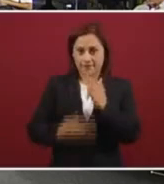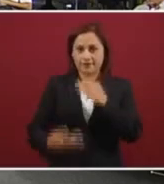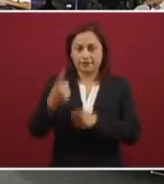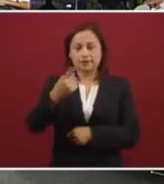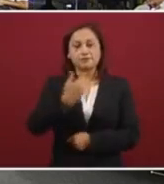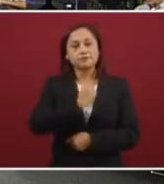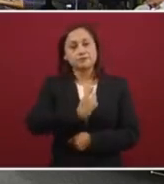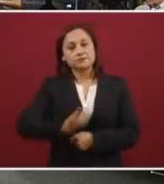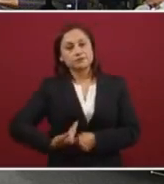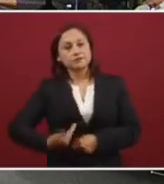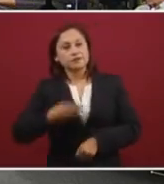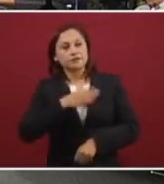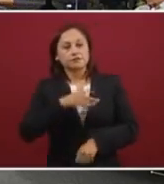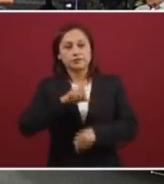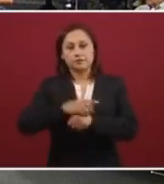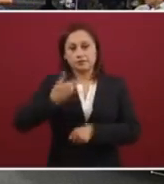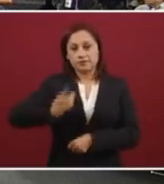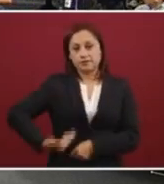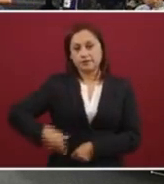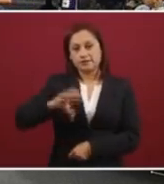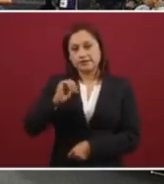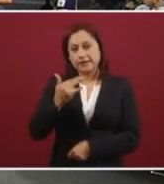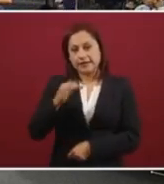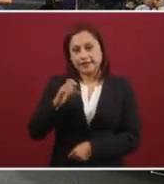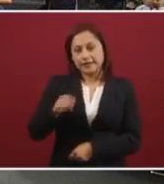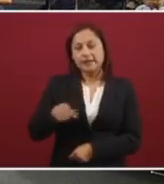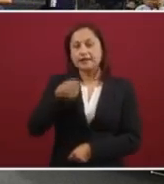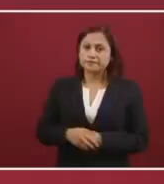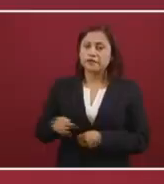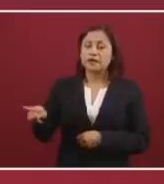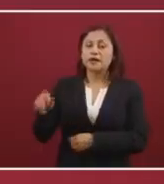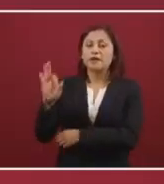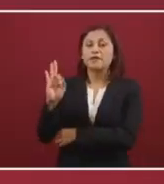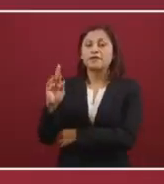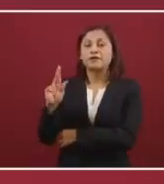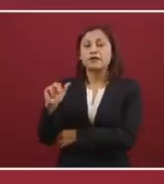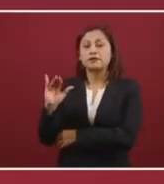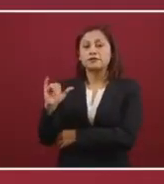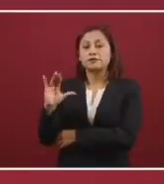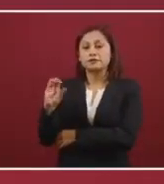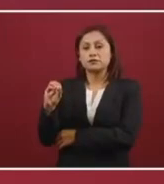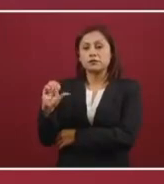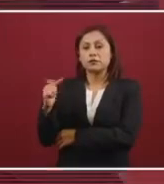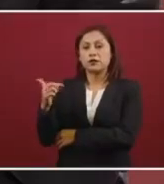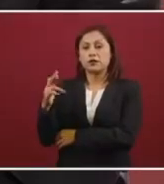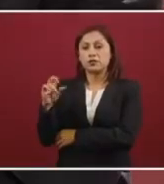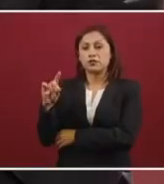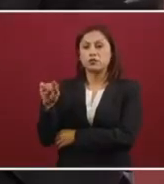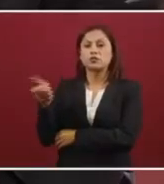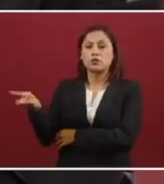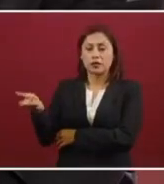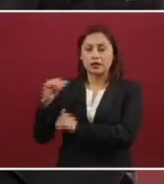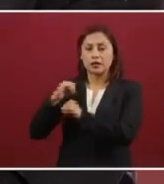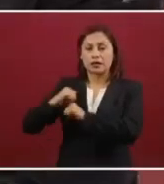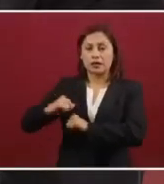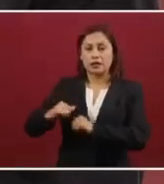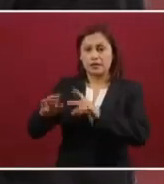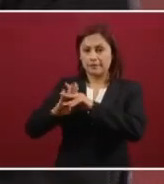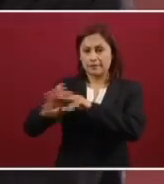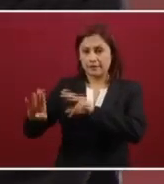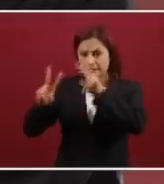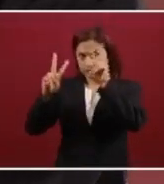vivienda va. El presidente enfatizó que en cuanto al tema de las redadas de migrantes que iniciaron este fin de semana en Estados